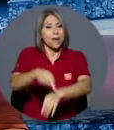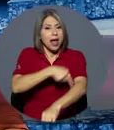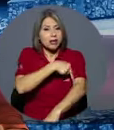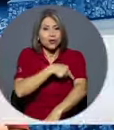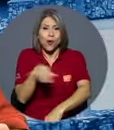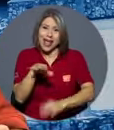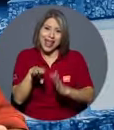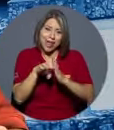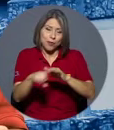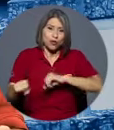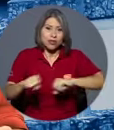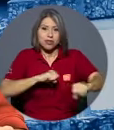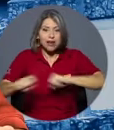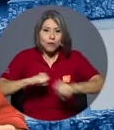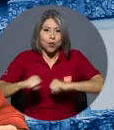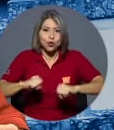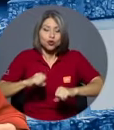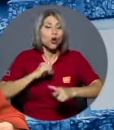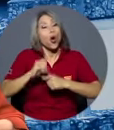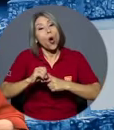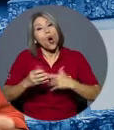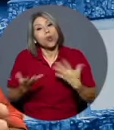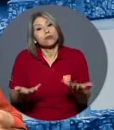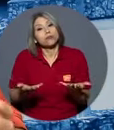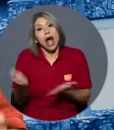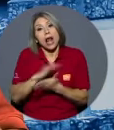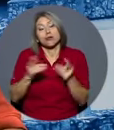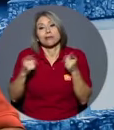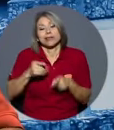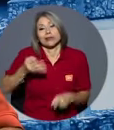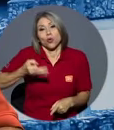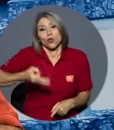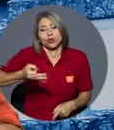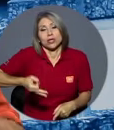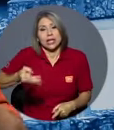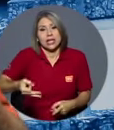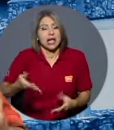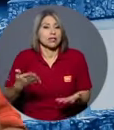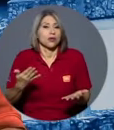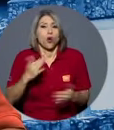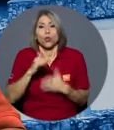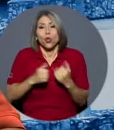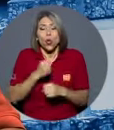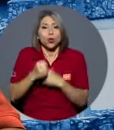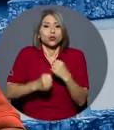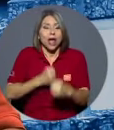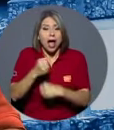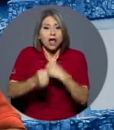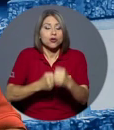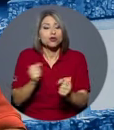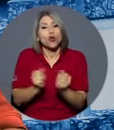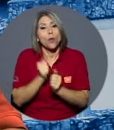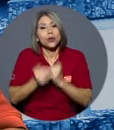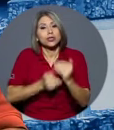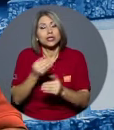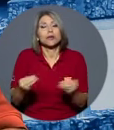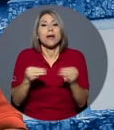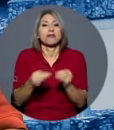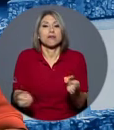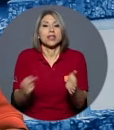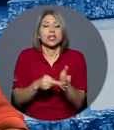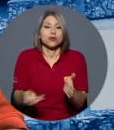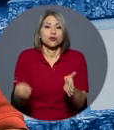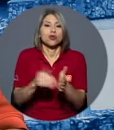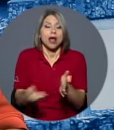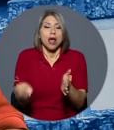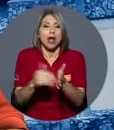terremotos, pero también para cuestiones así de todos los días o de todos los años, con procesos que son más repetitivos. Y